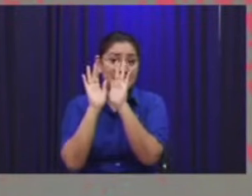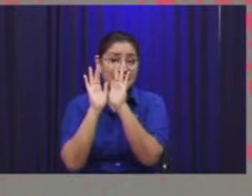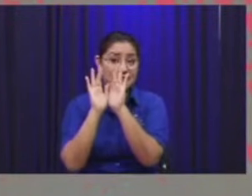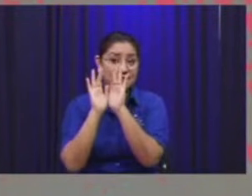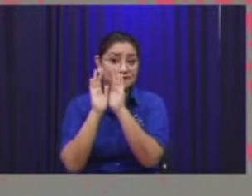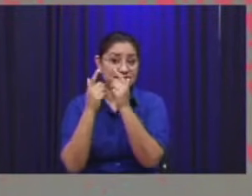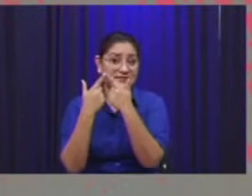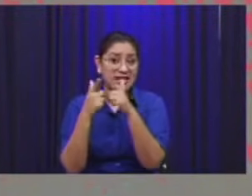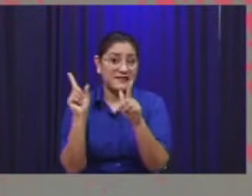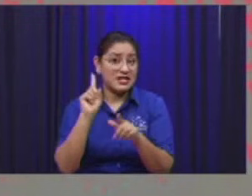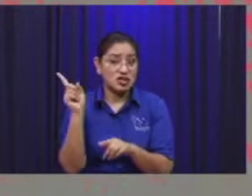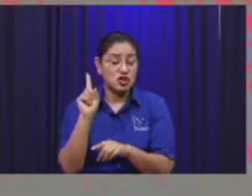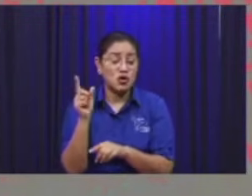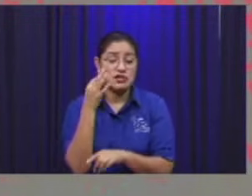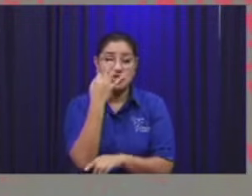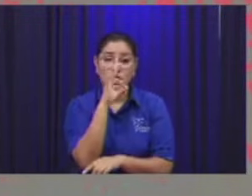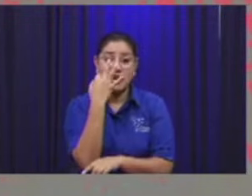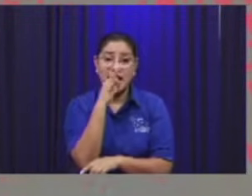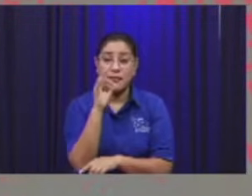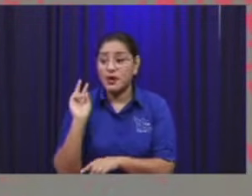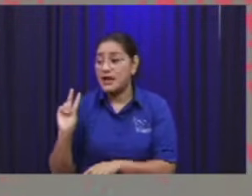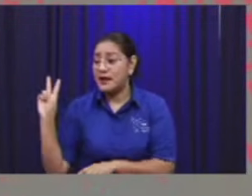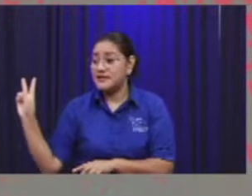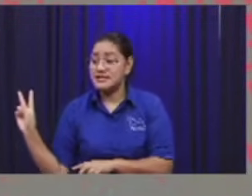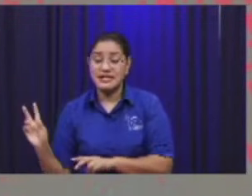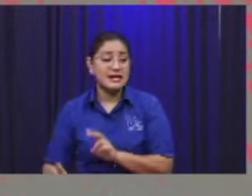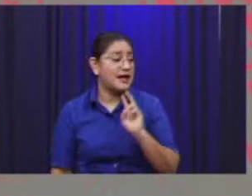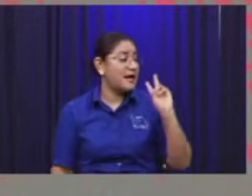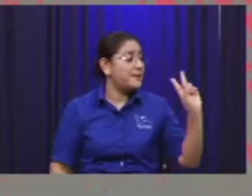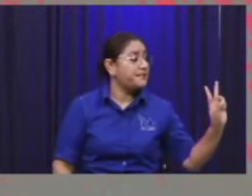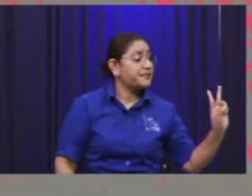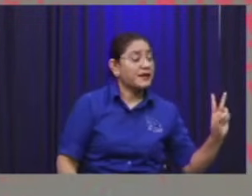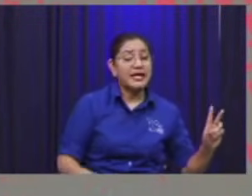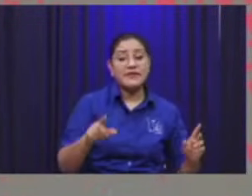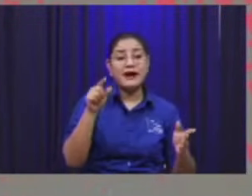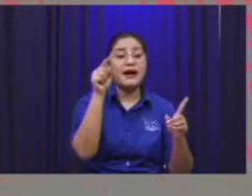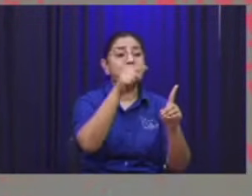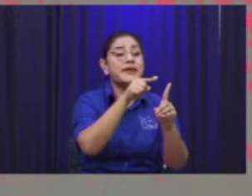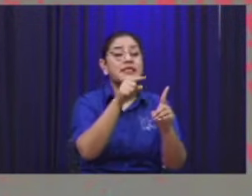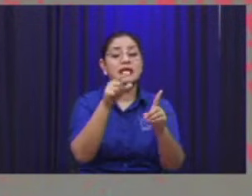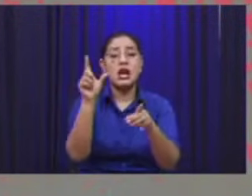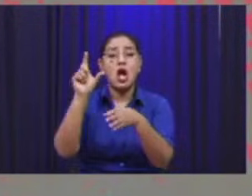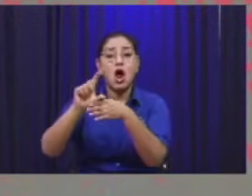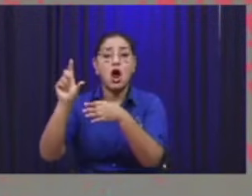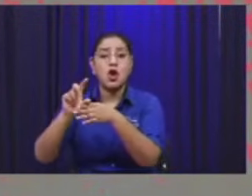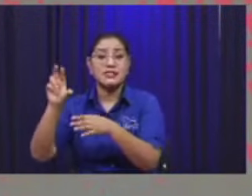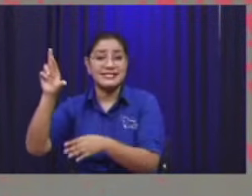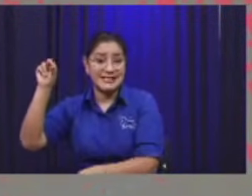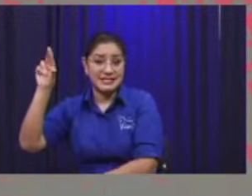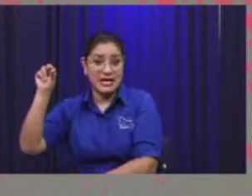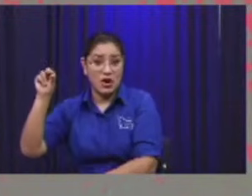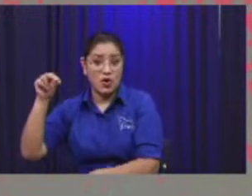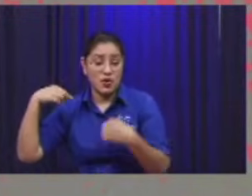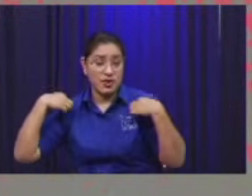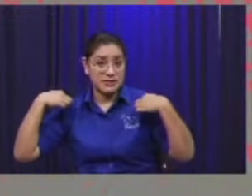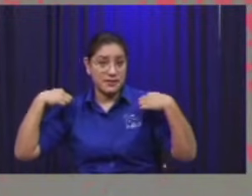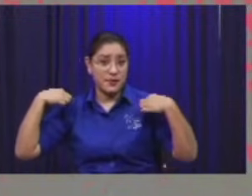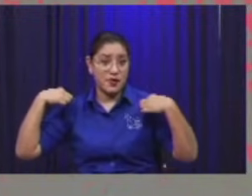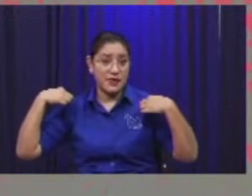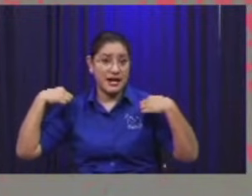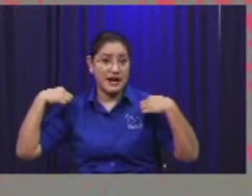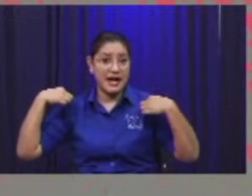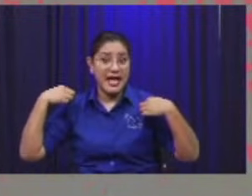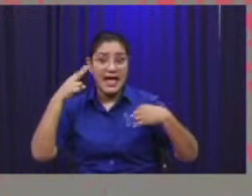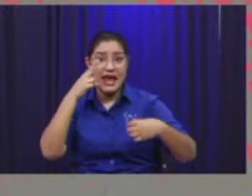así no que cada mujer pedirá a su vecina y a la que vive en su casa objetos de plata objetos de oro vestidos y los pondréis sobre